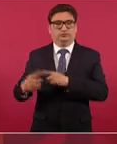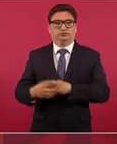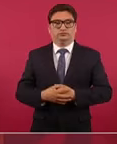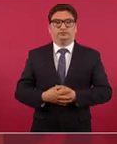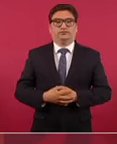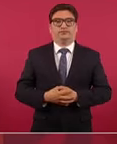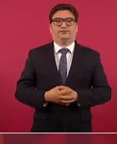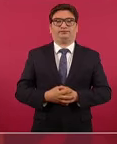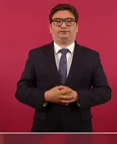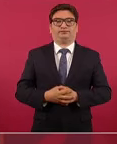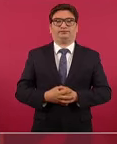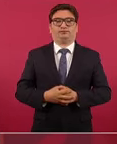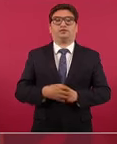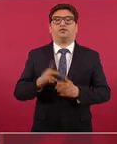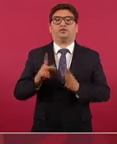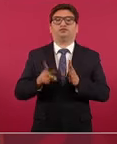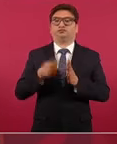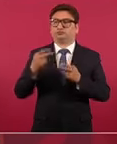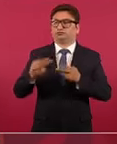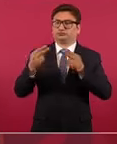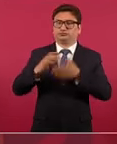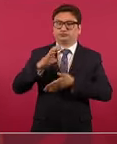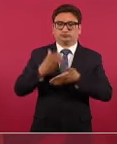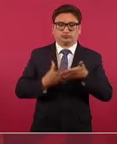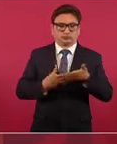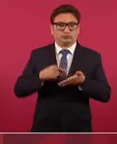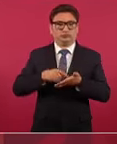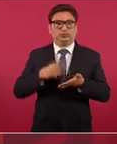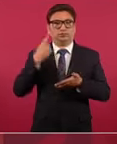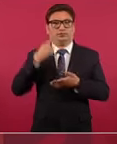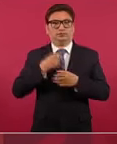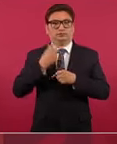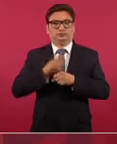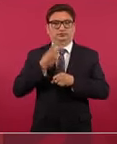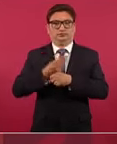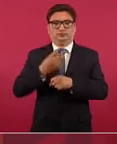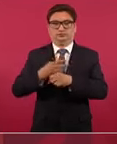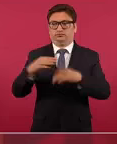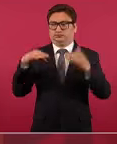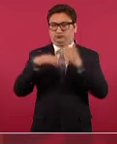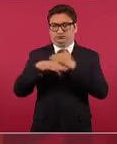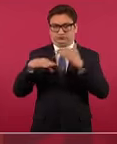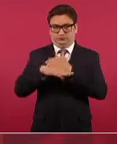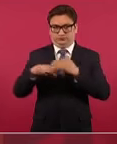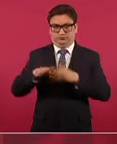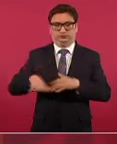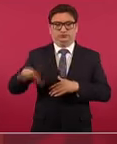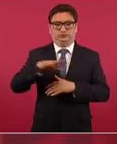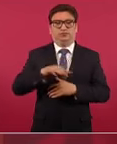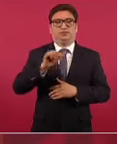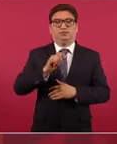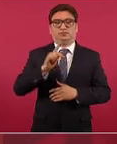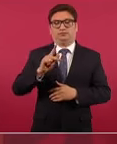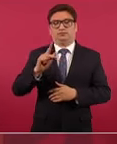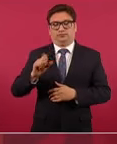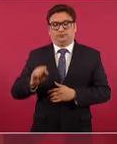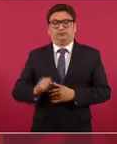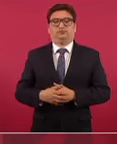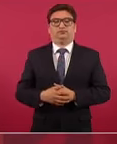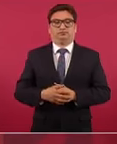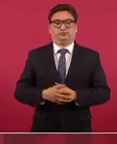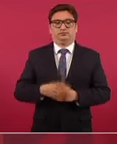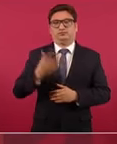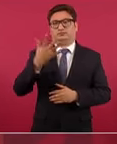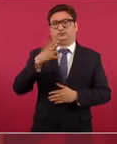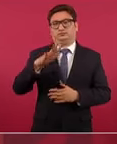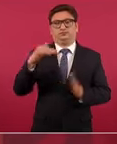renegociamos contratos de mantenimiento de carreteras también apps diez